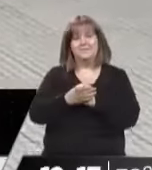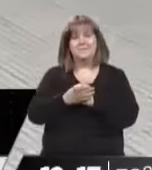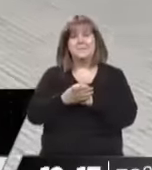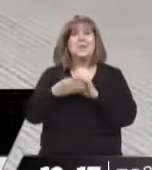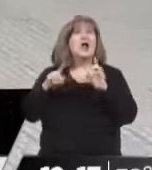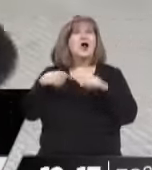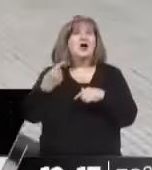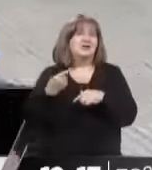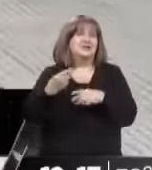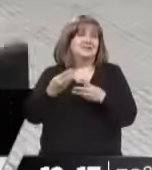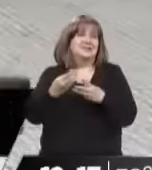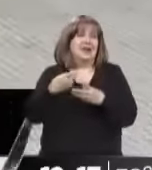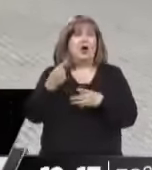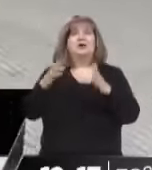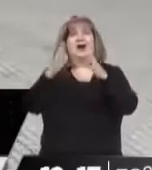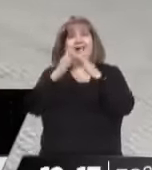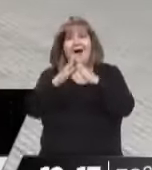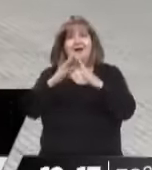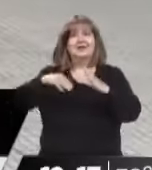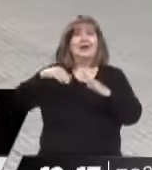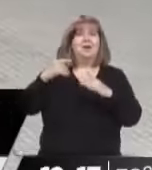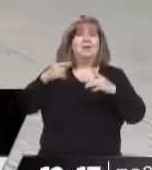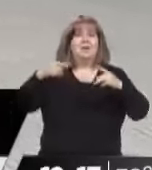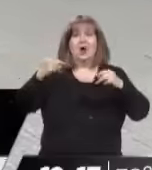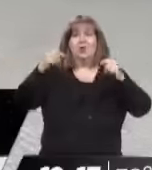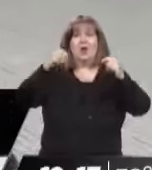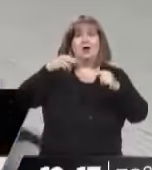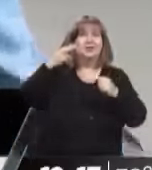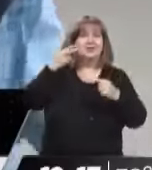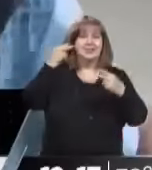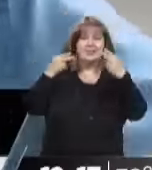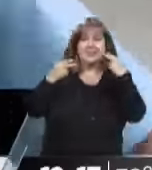la otra es... Bueno, preparar la casa, se pintan, ponen bandera, todo. Todo,